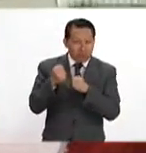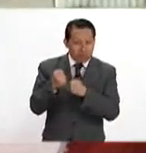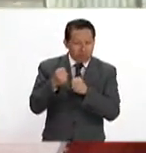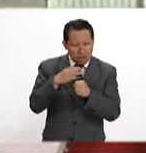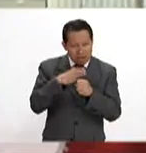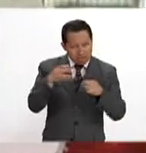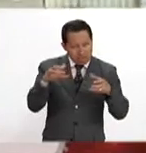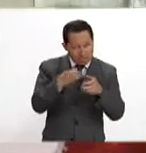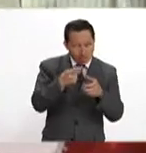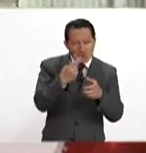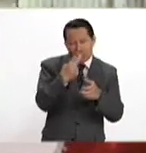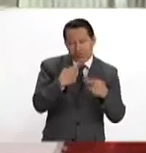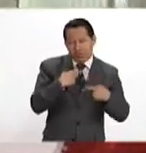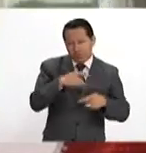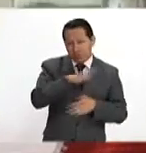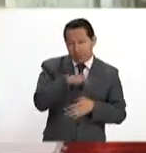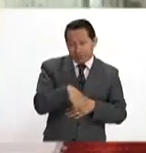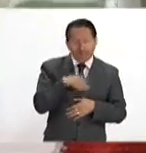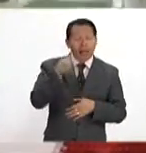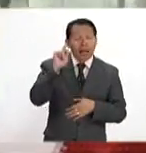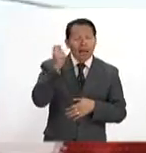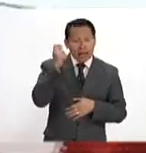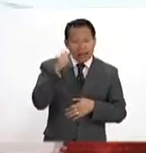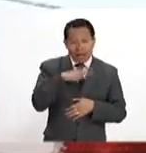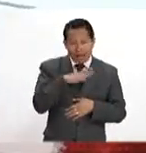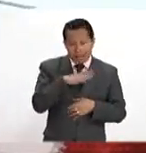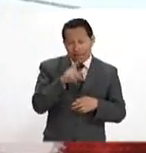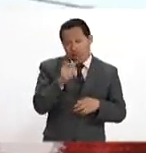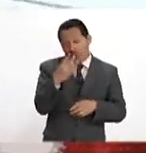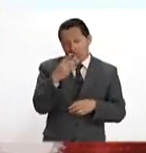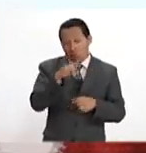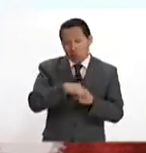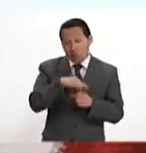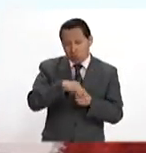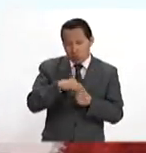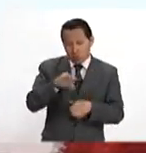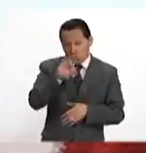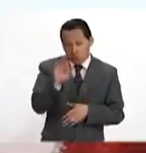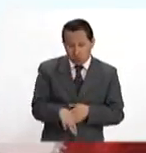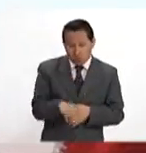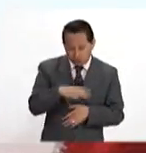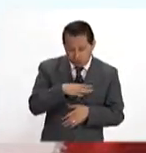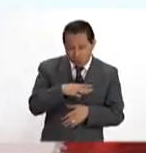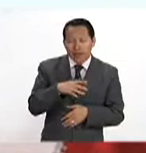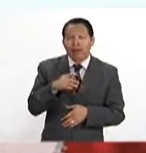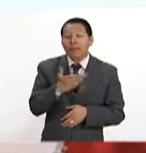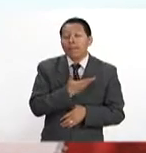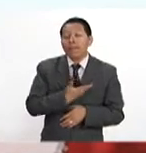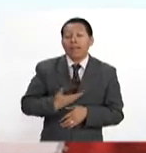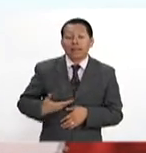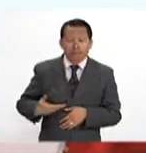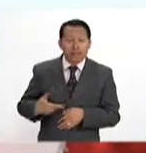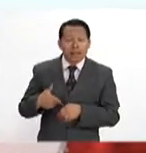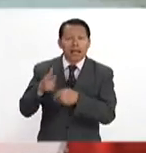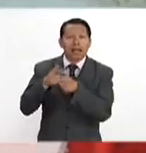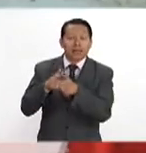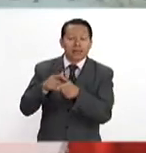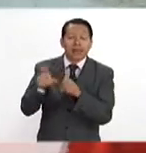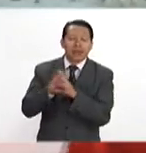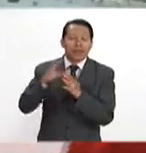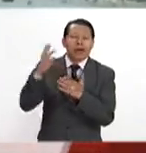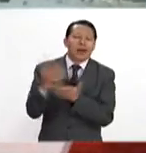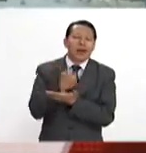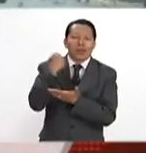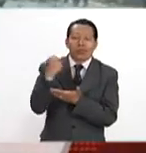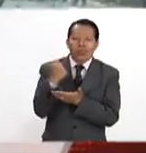De acuerdo con la Comisión Electoral de Kenia y con el 94% de los votos contados, el presidente Kenyatta se perfila como ganador de las